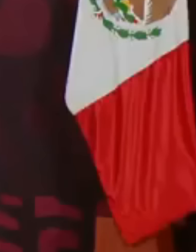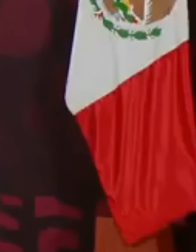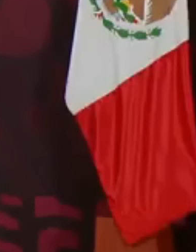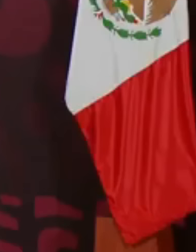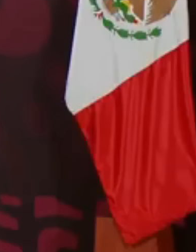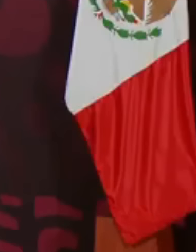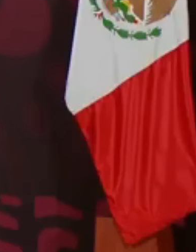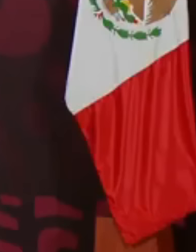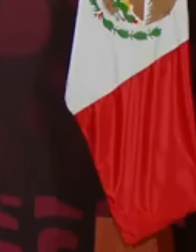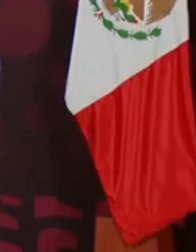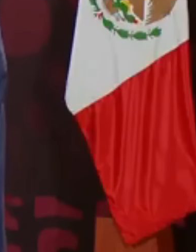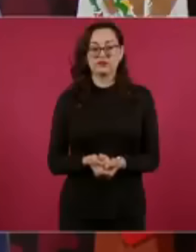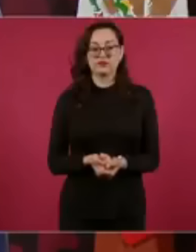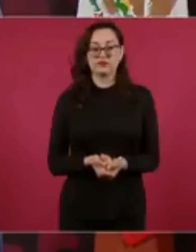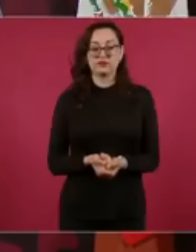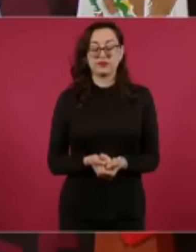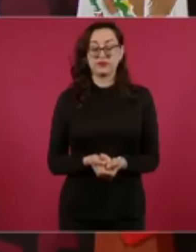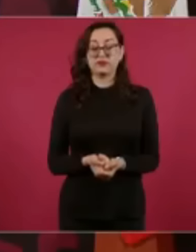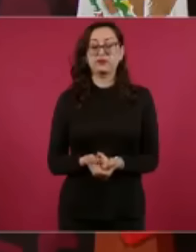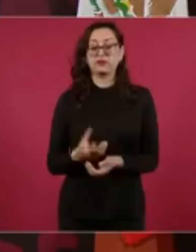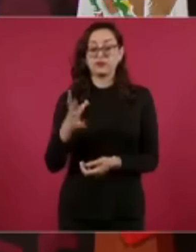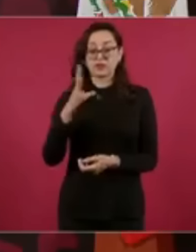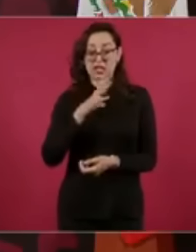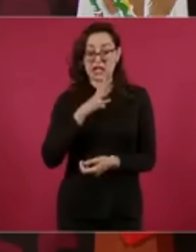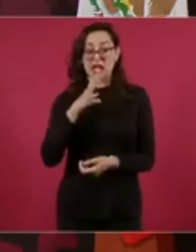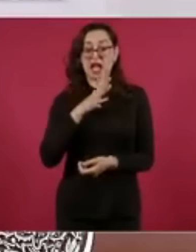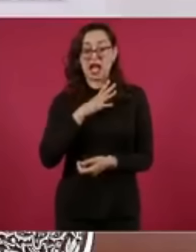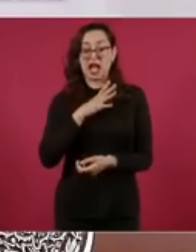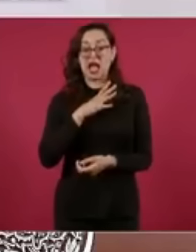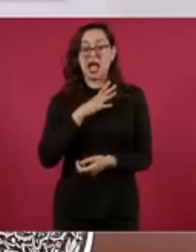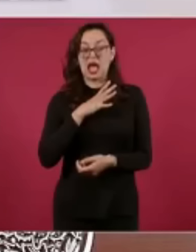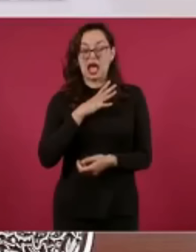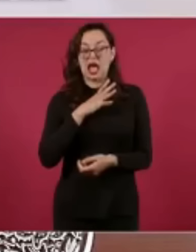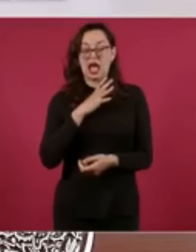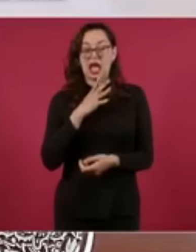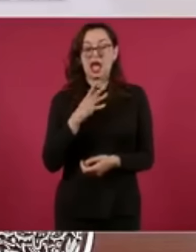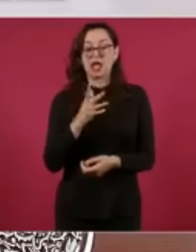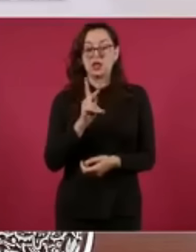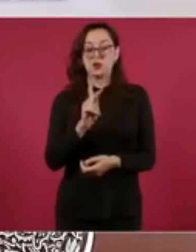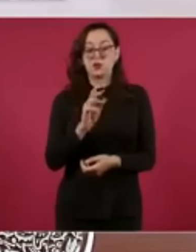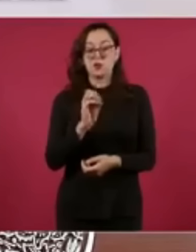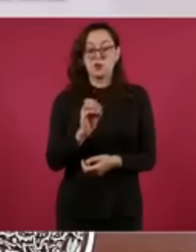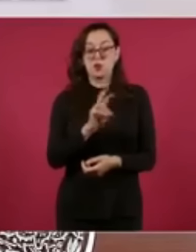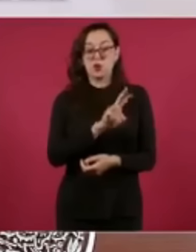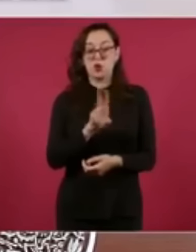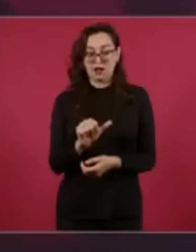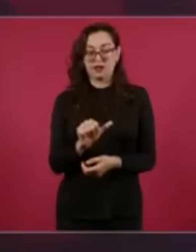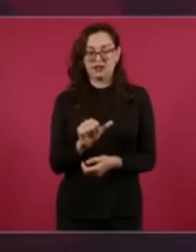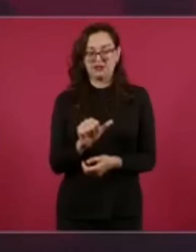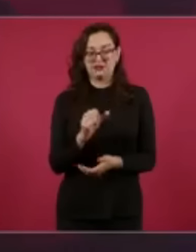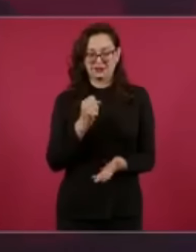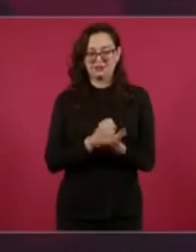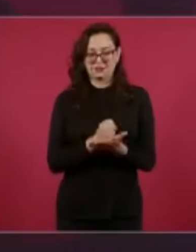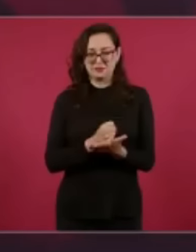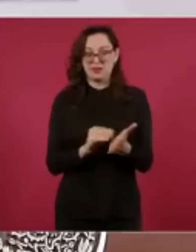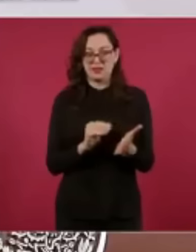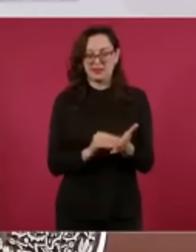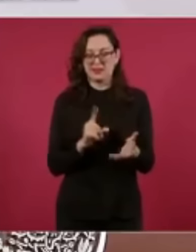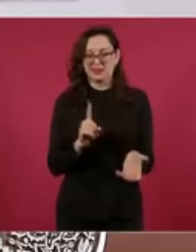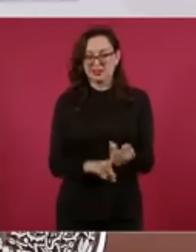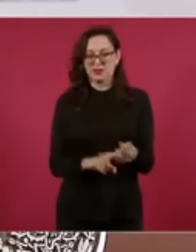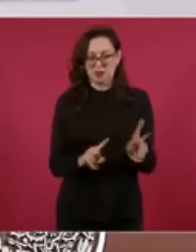años se mantiene todavía como librería y no son grandes negocios, ¿no? Los libreros